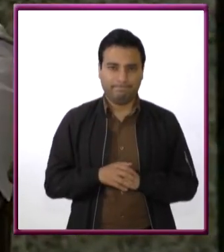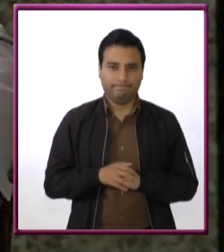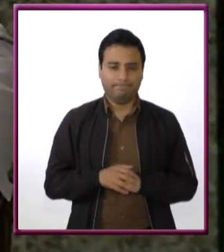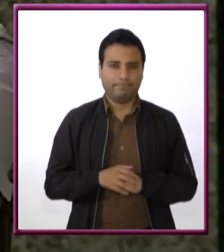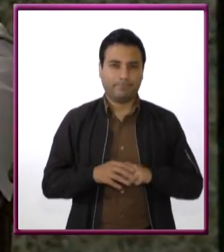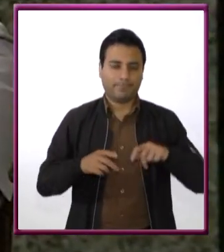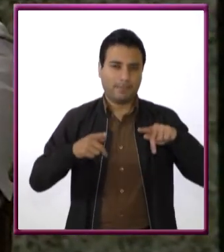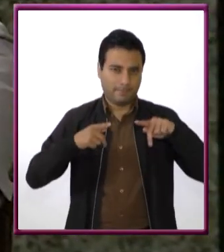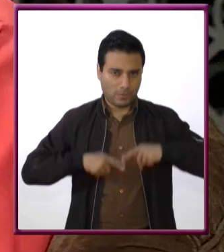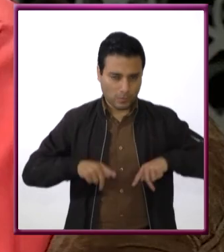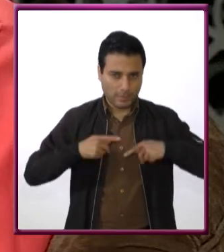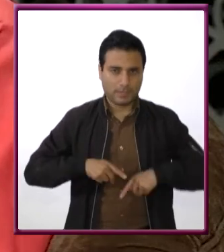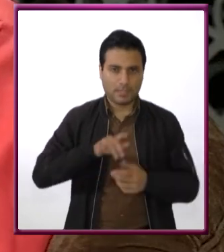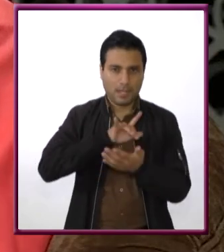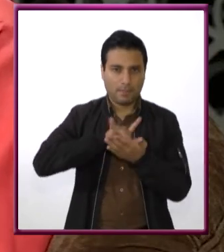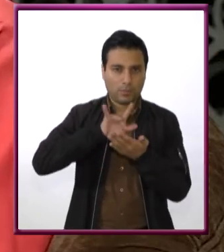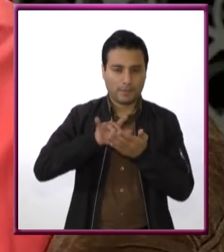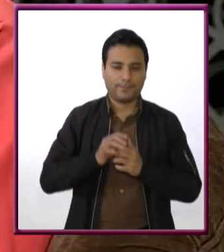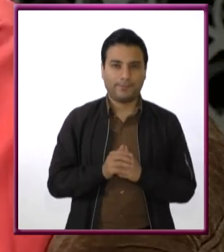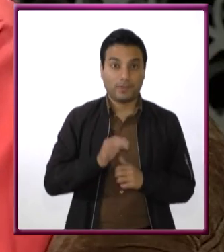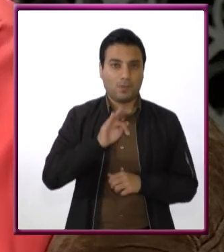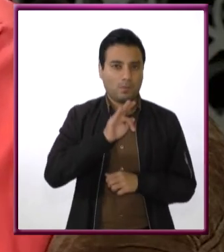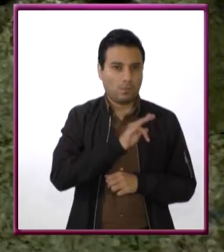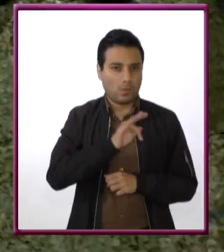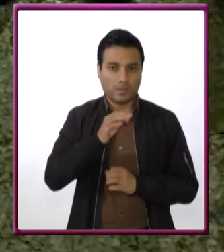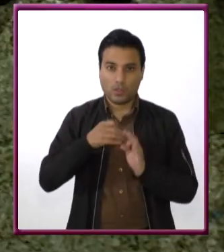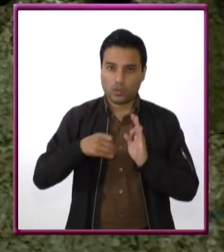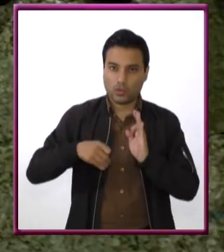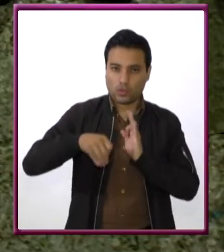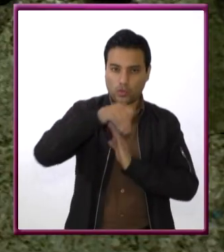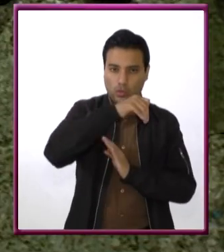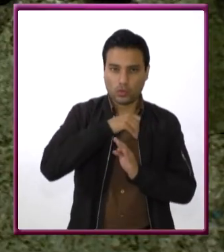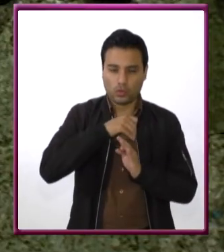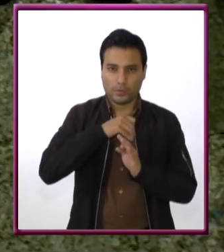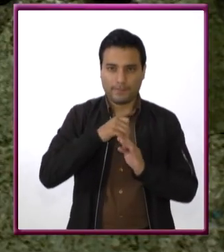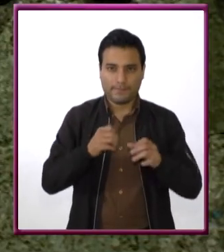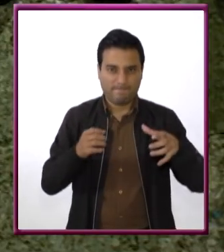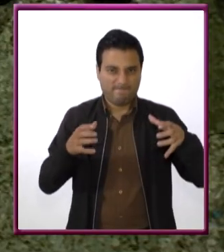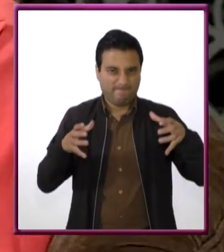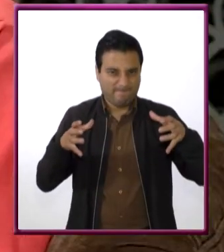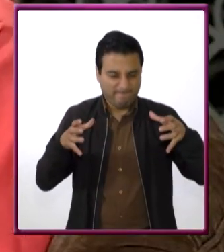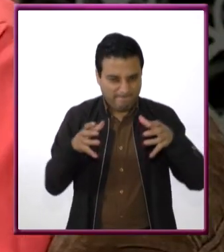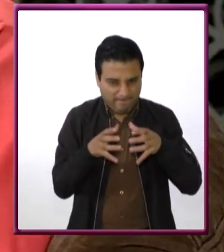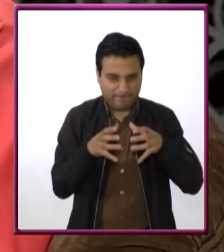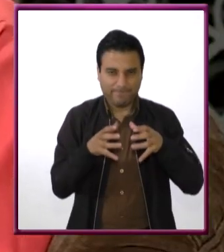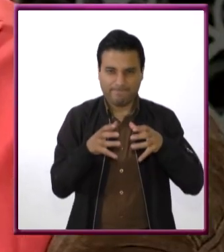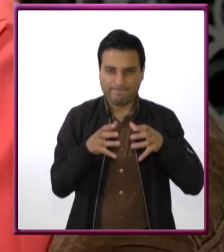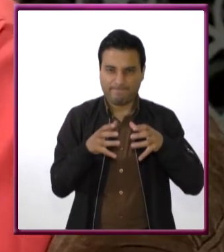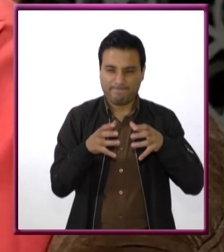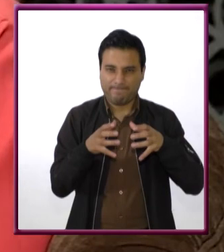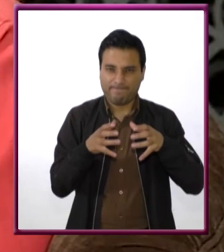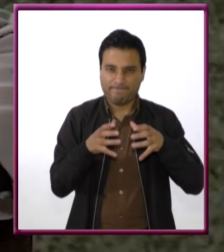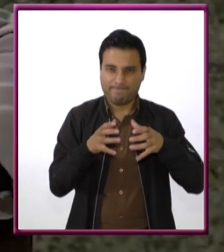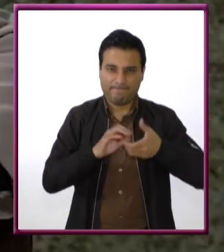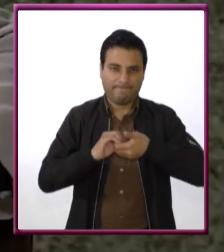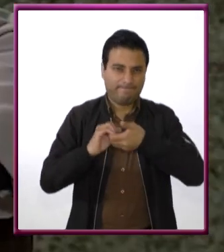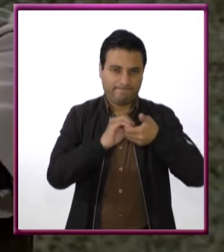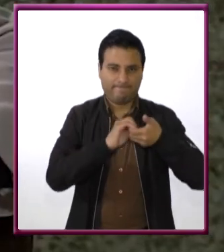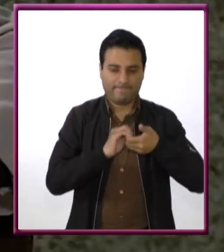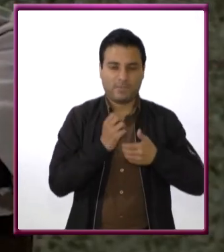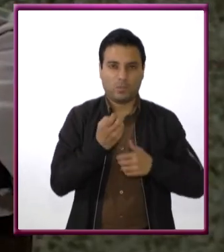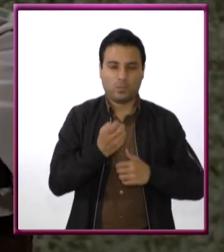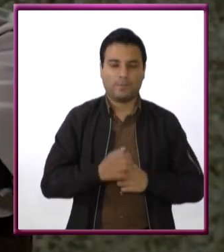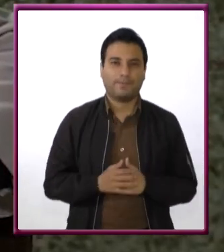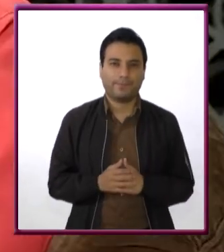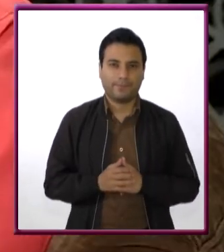Hacer una sinergia, como decía la doctora Cortinas, entre los actores principales en la toma de decisiones,